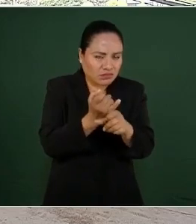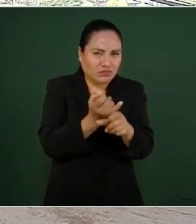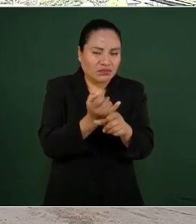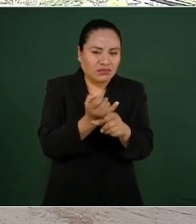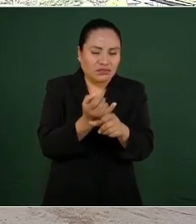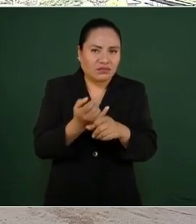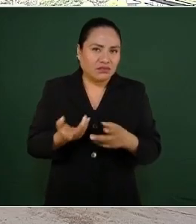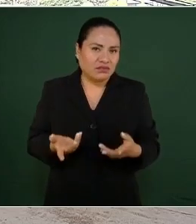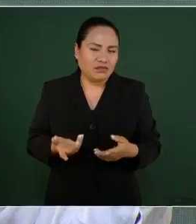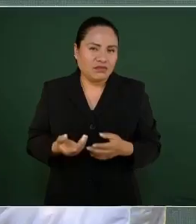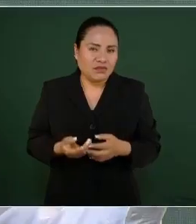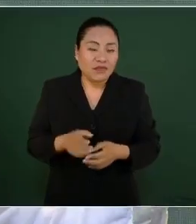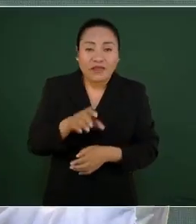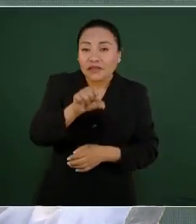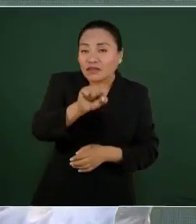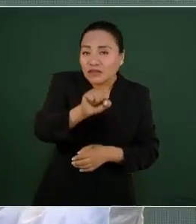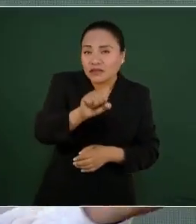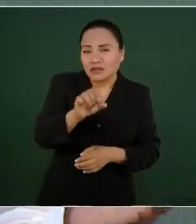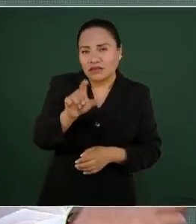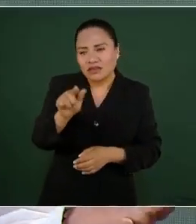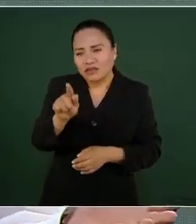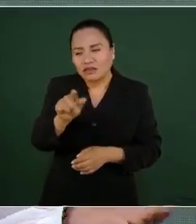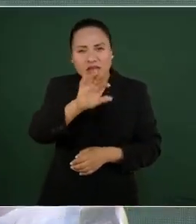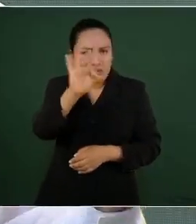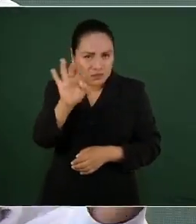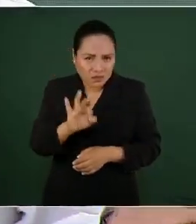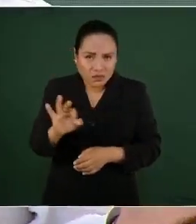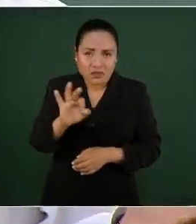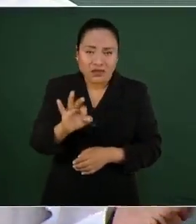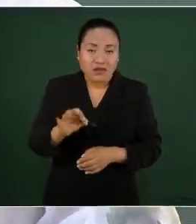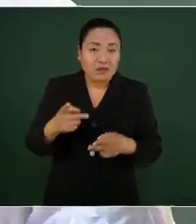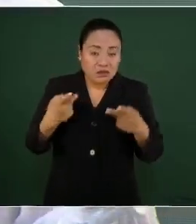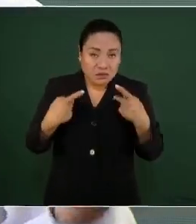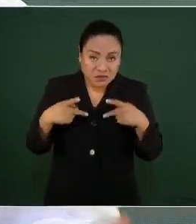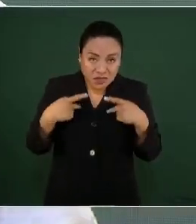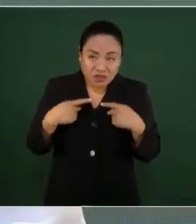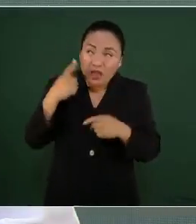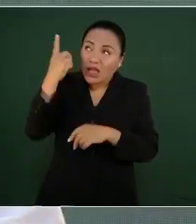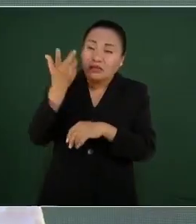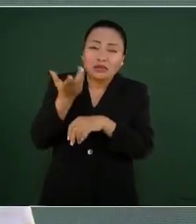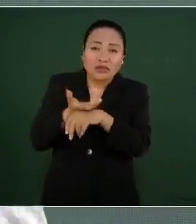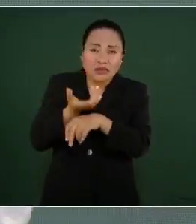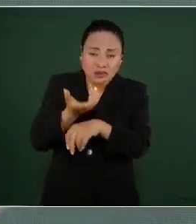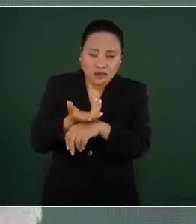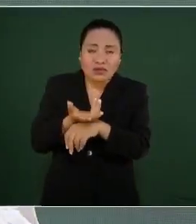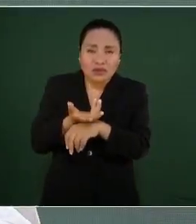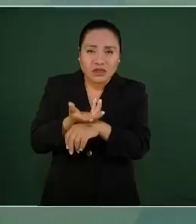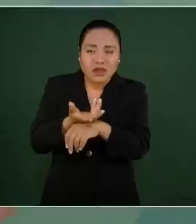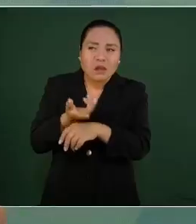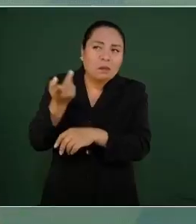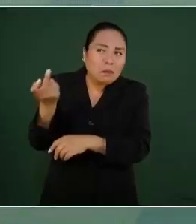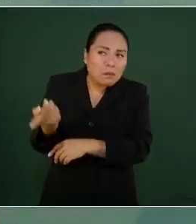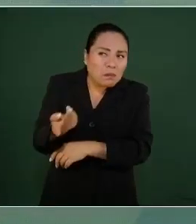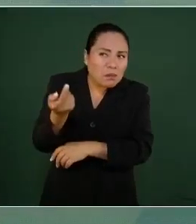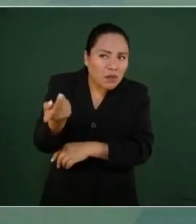y hasta el 60-70% de los ciudadanos de Estados Unidos, cuando se les